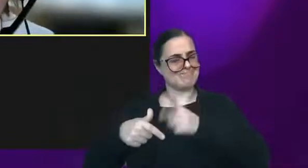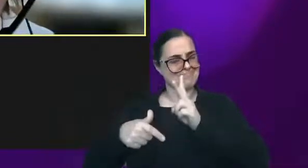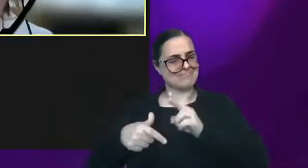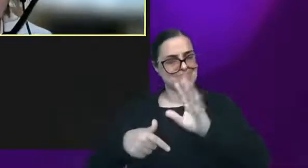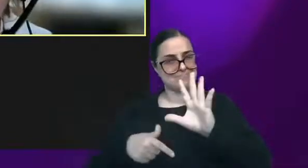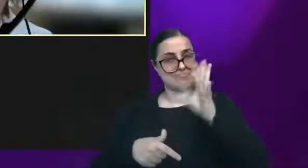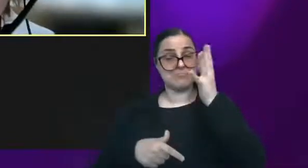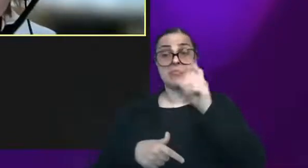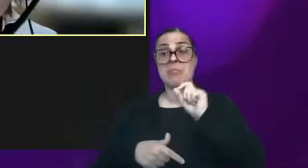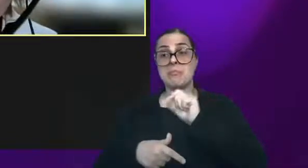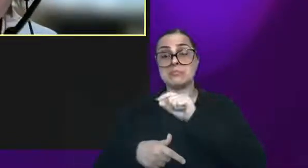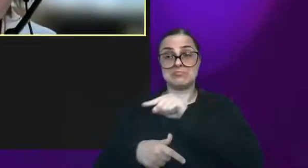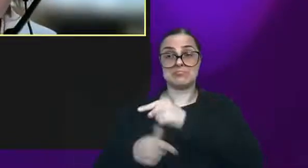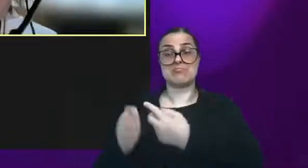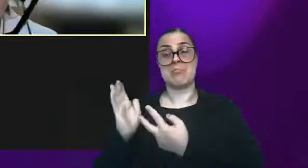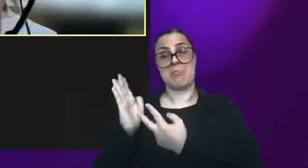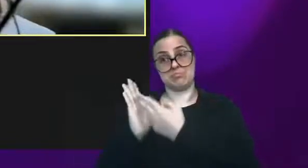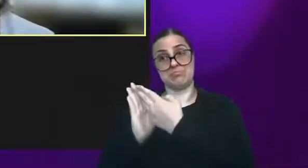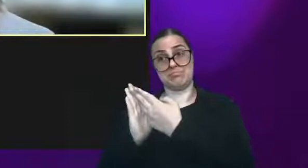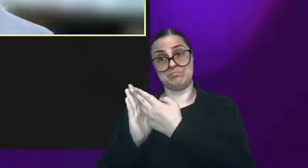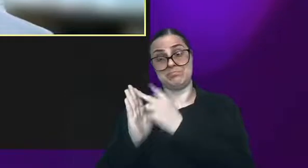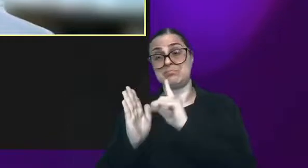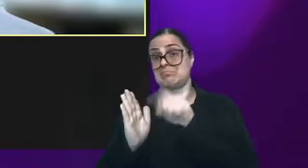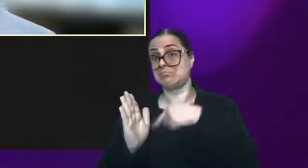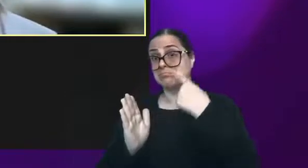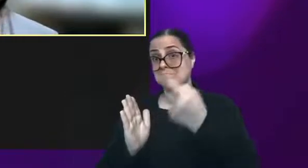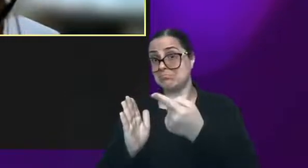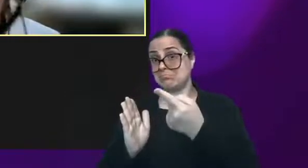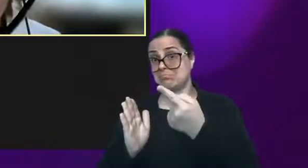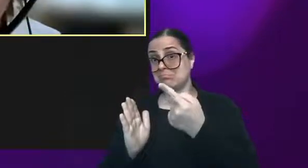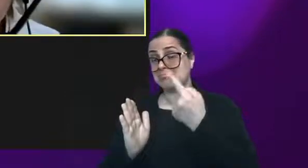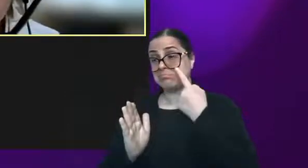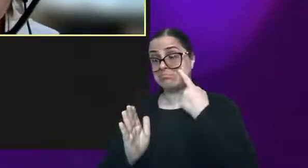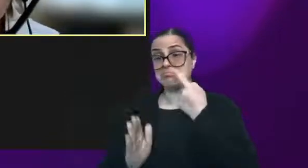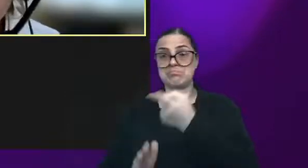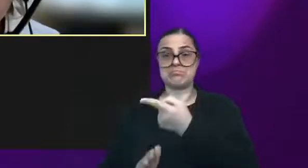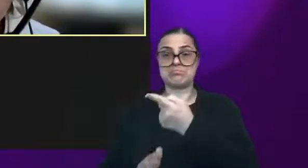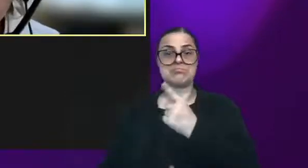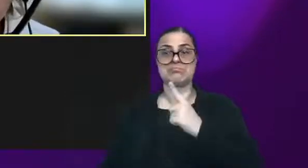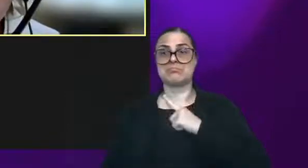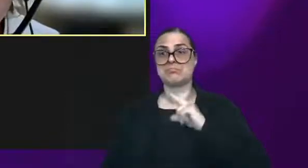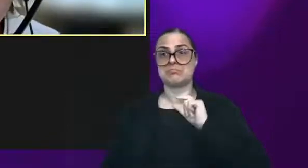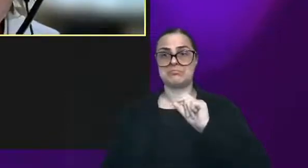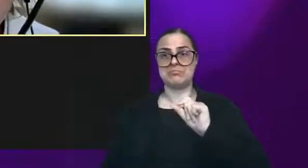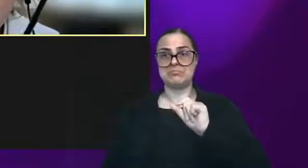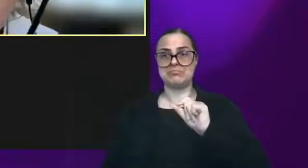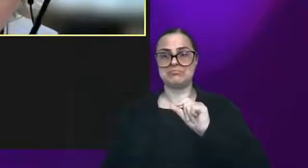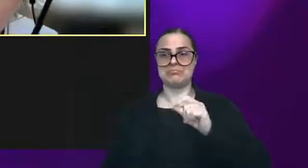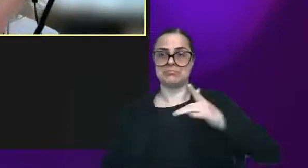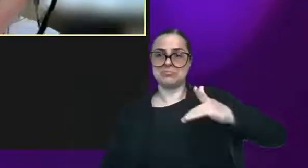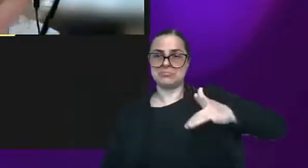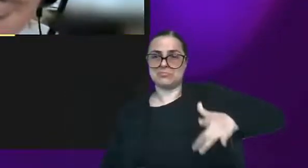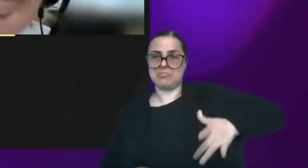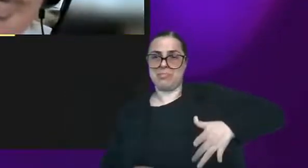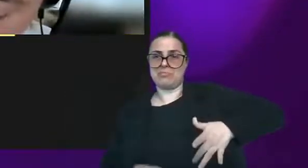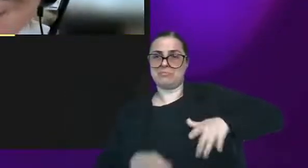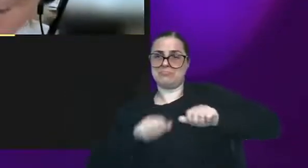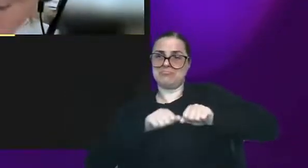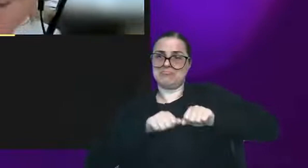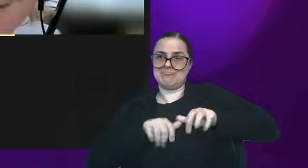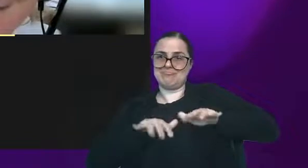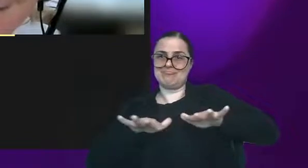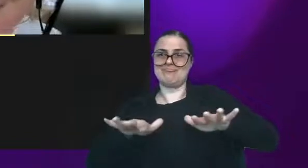mucho más difusión en el hígado de lo que en realidad las las imágenes muestran. Sí.